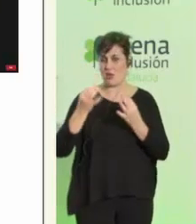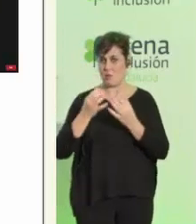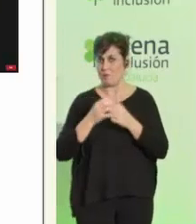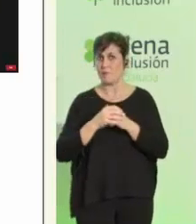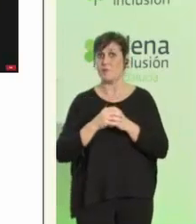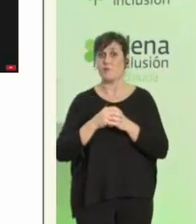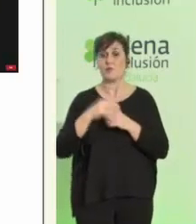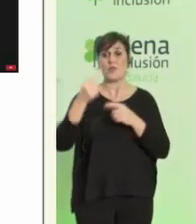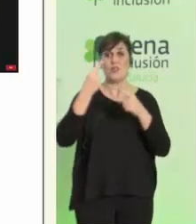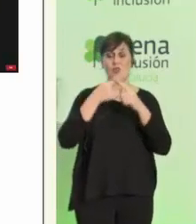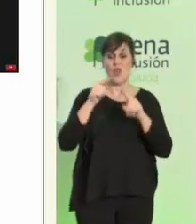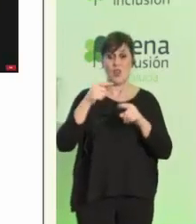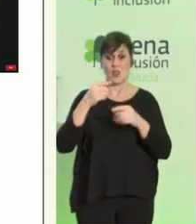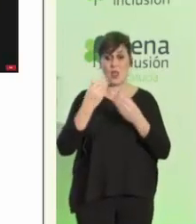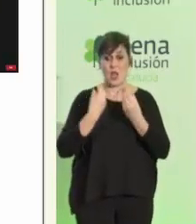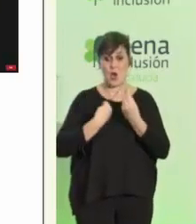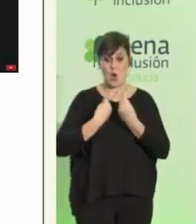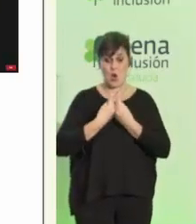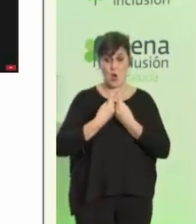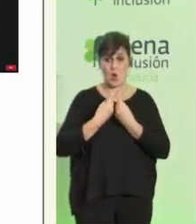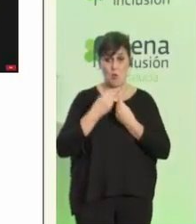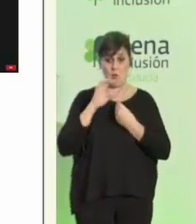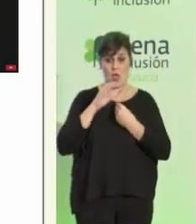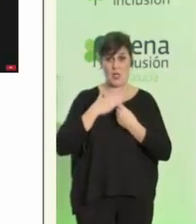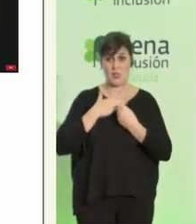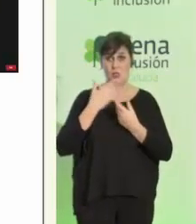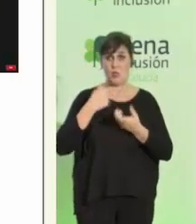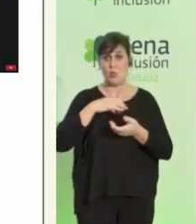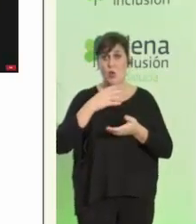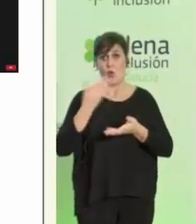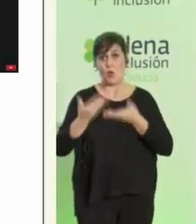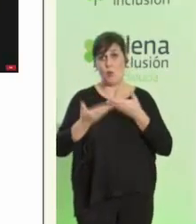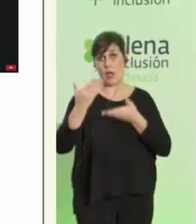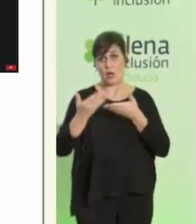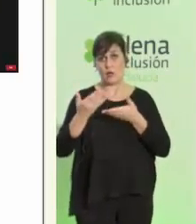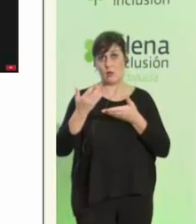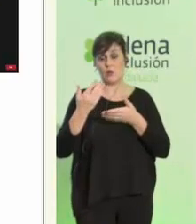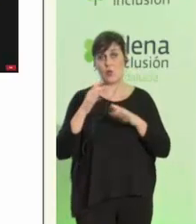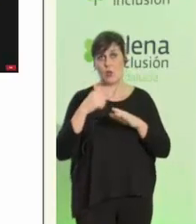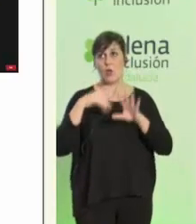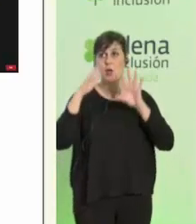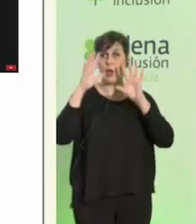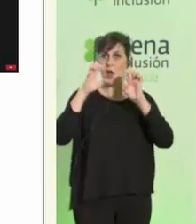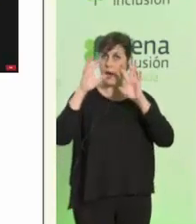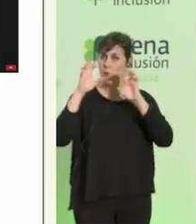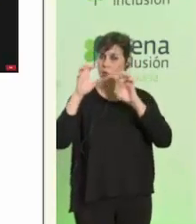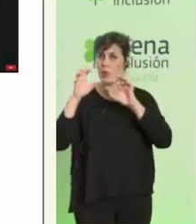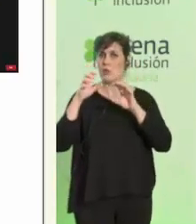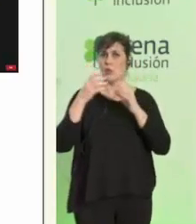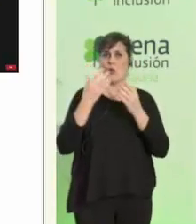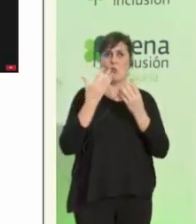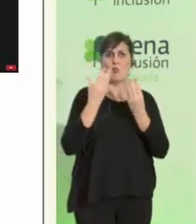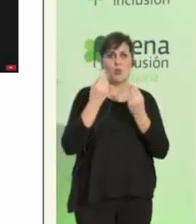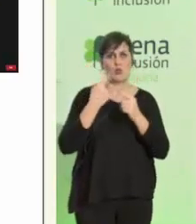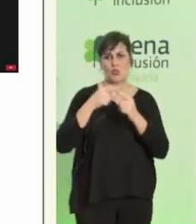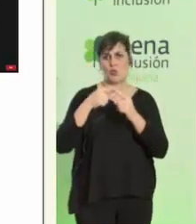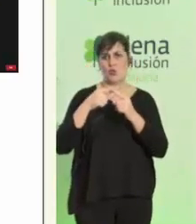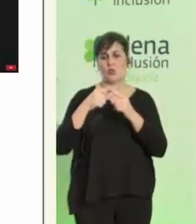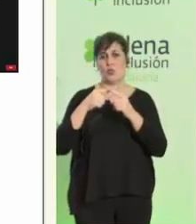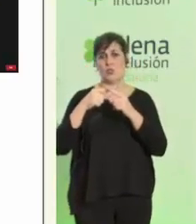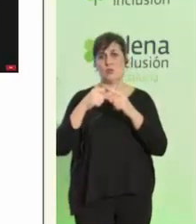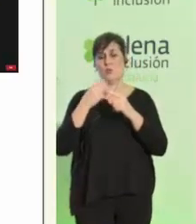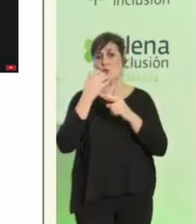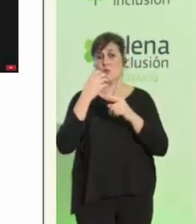Veo las diferencias con el mío y puedo hacer comparación entre los países. Es por eso por lo que he aprendido muchas cuestiones en relación, por ejemplo, con